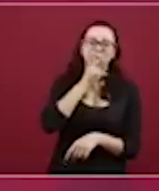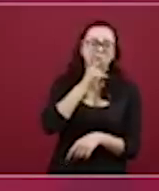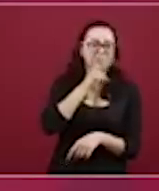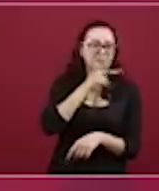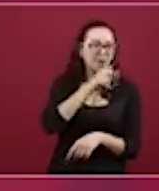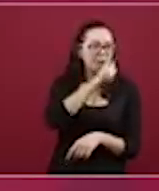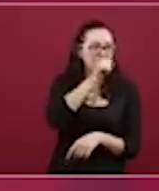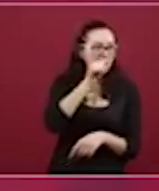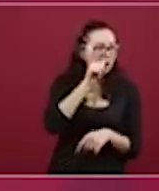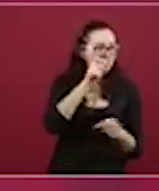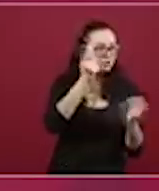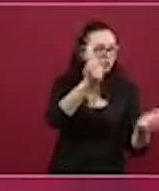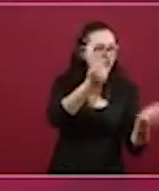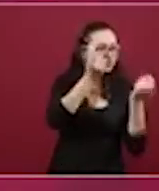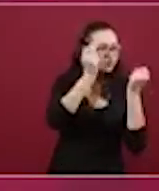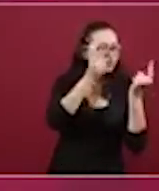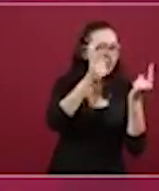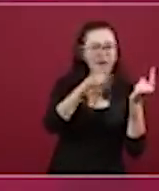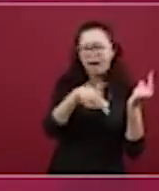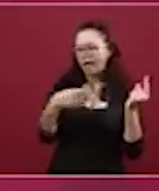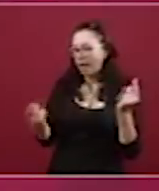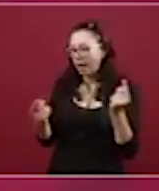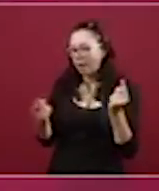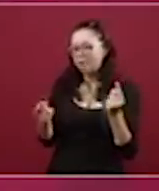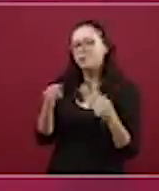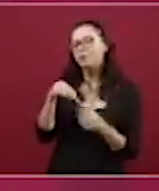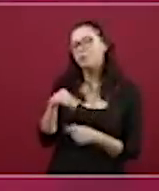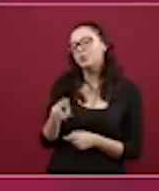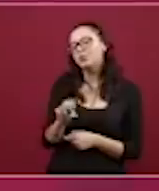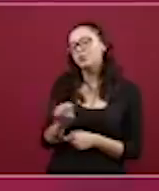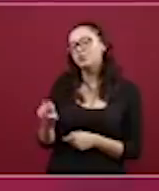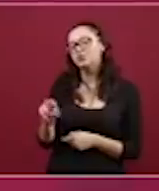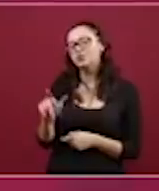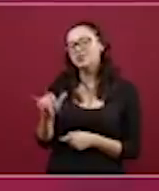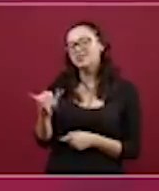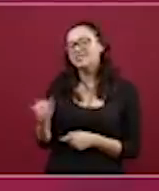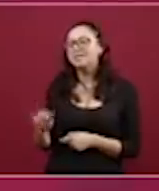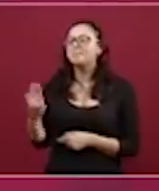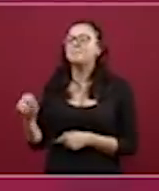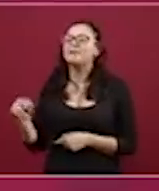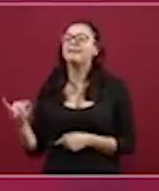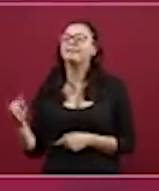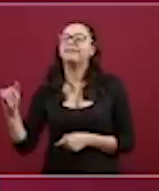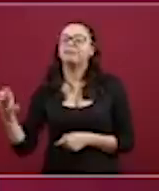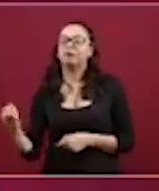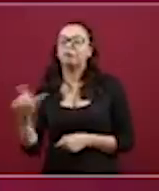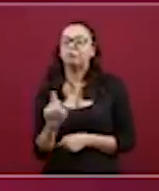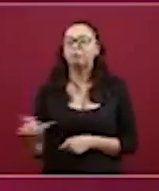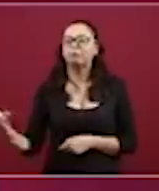admiraba a Juárez. Por eso le pusieron a Mussolini Benito.